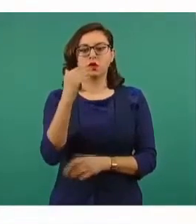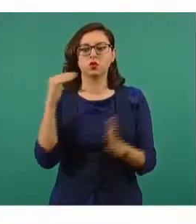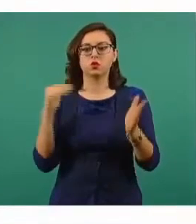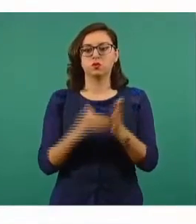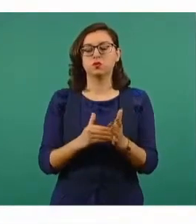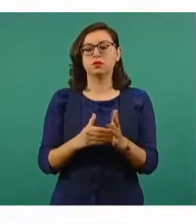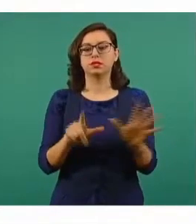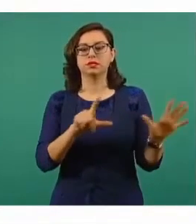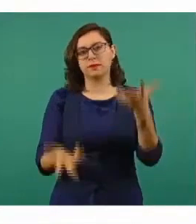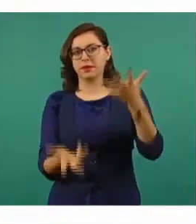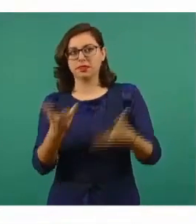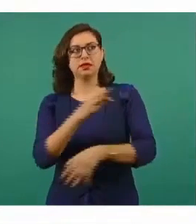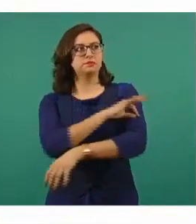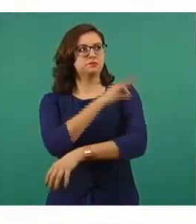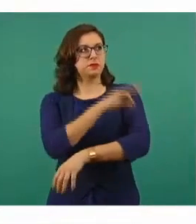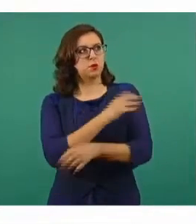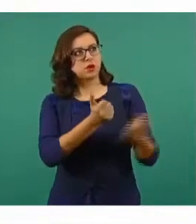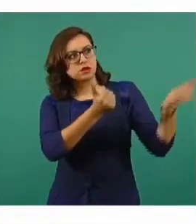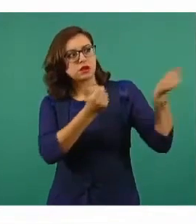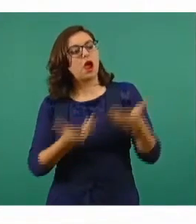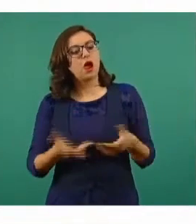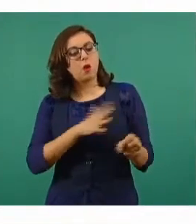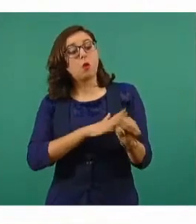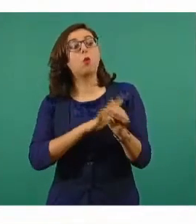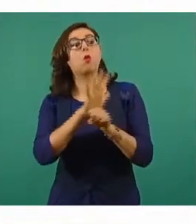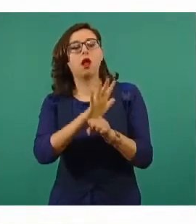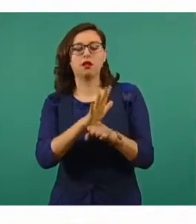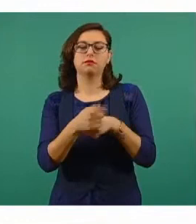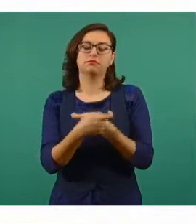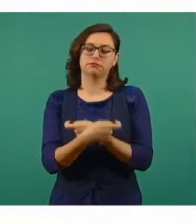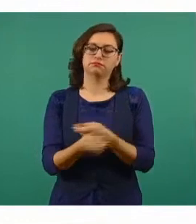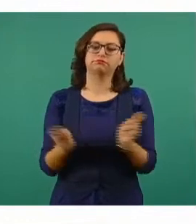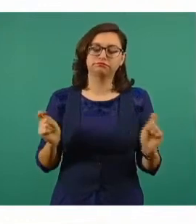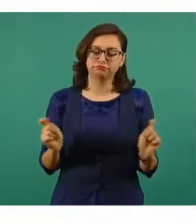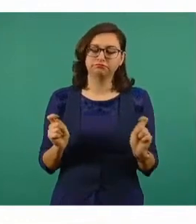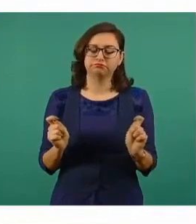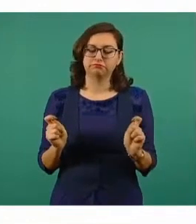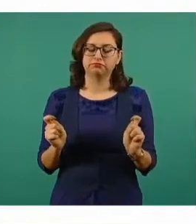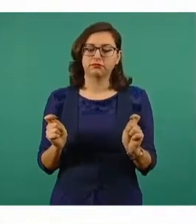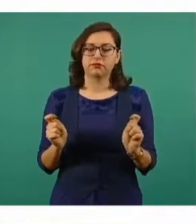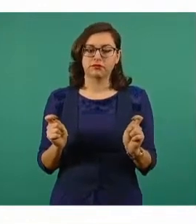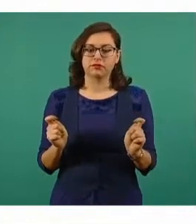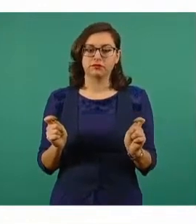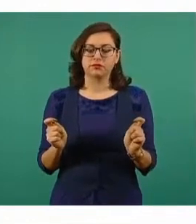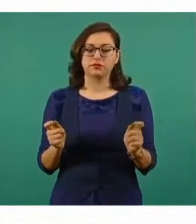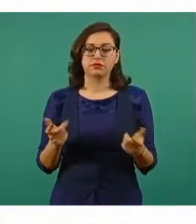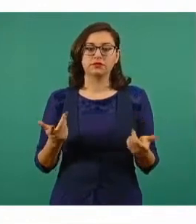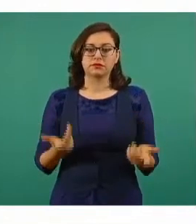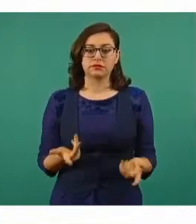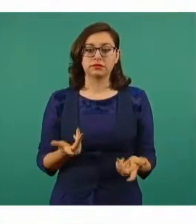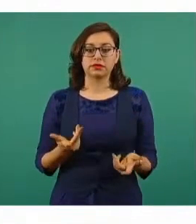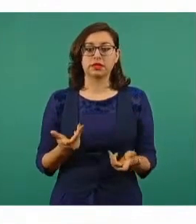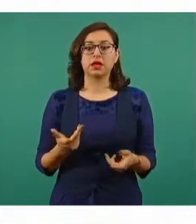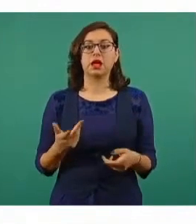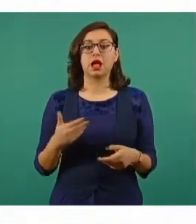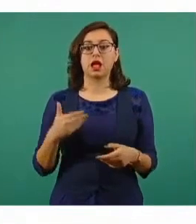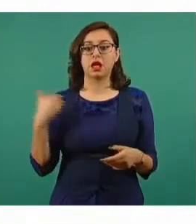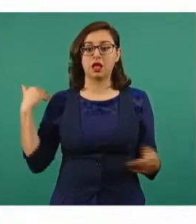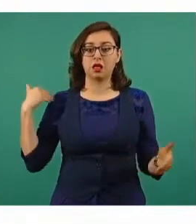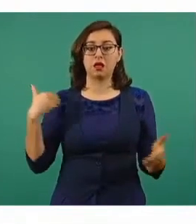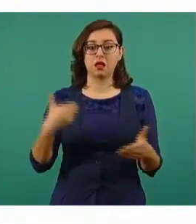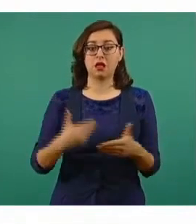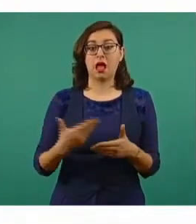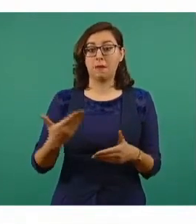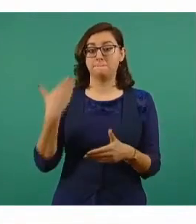251.713 aplicaciones de vacunas. Terminamos una parte muy importante en la que tuvimos el máximo de aplicaciones con